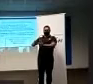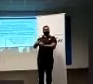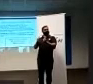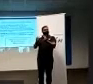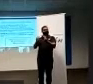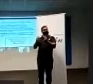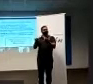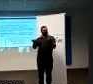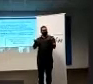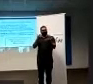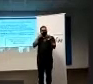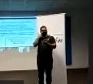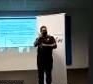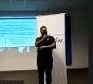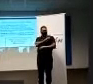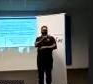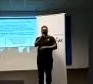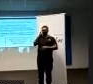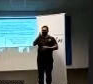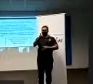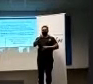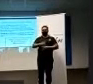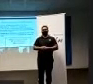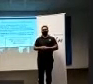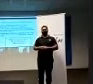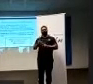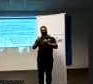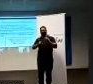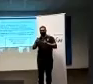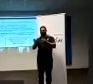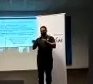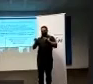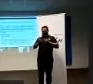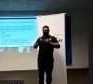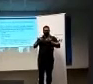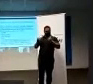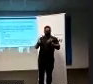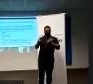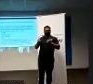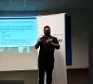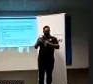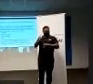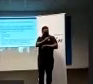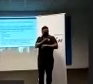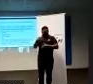y 92% para aquellos que presentaron formas severas. Siguiente.